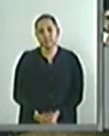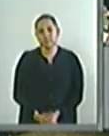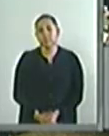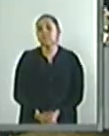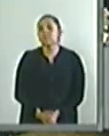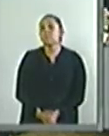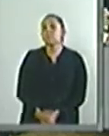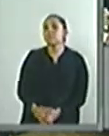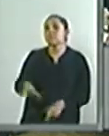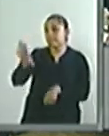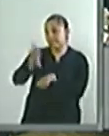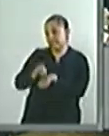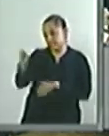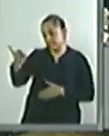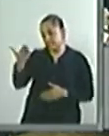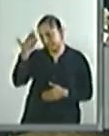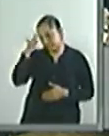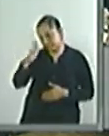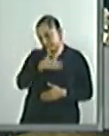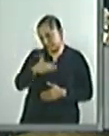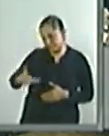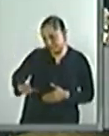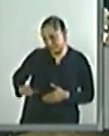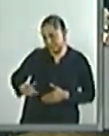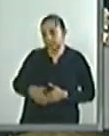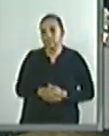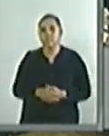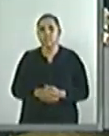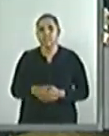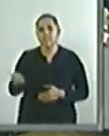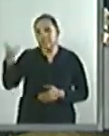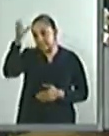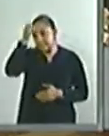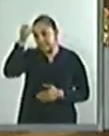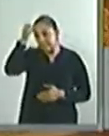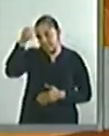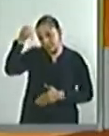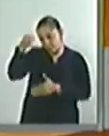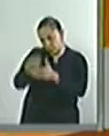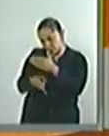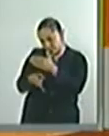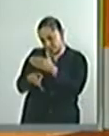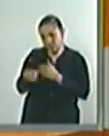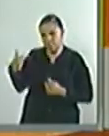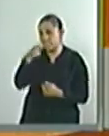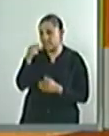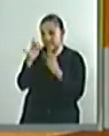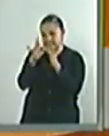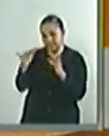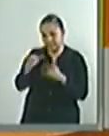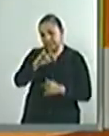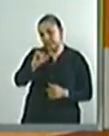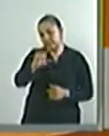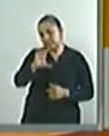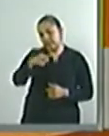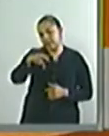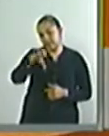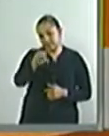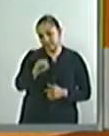con su permiso señora presidenta dijera el científico francés jacques cousteau